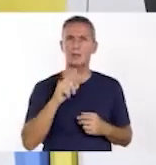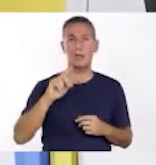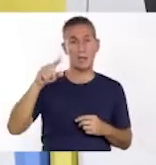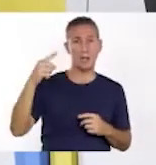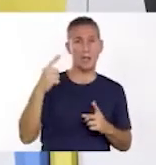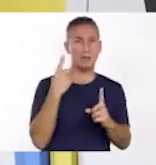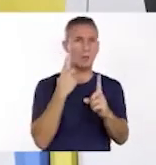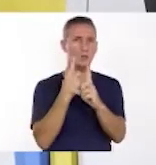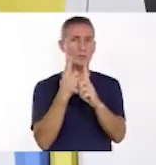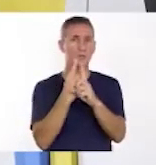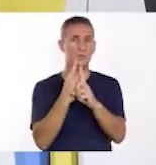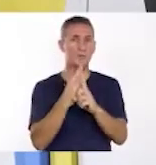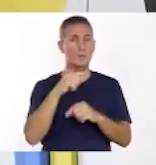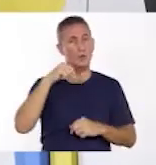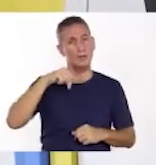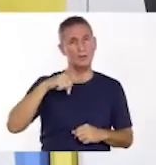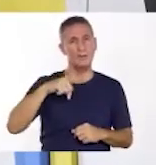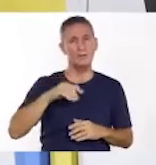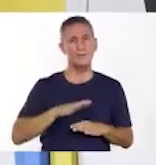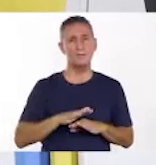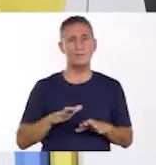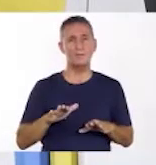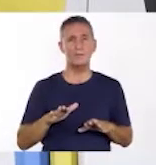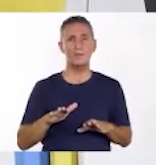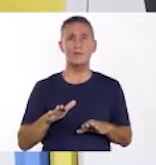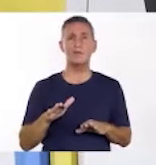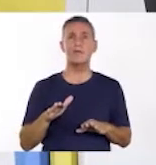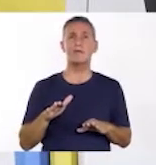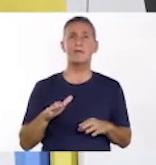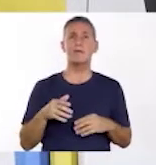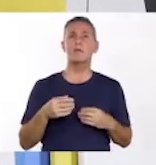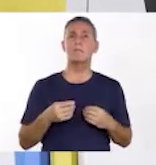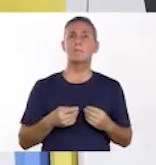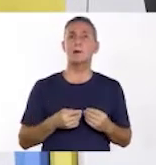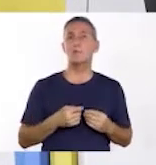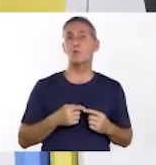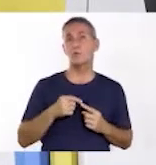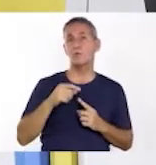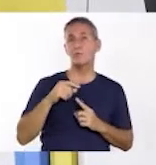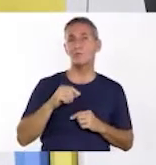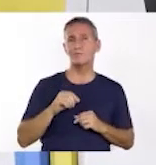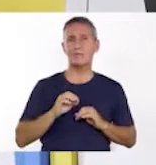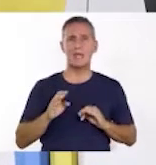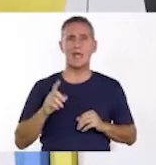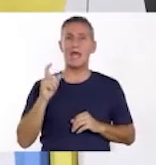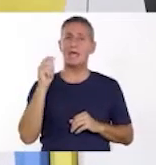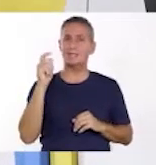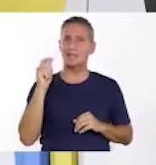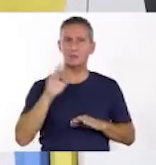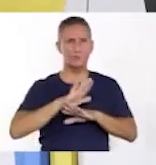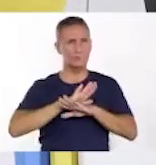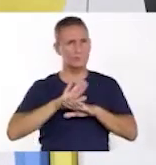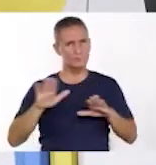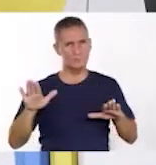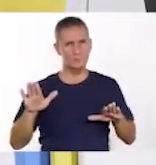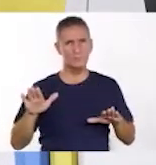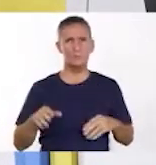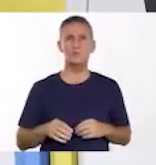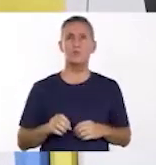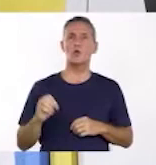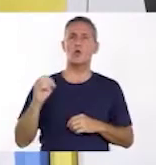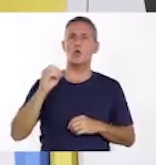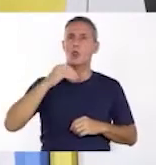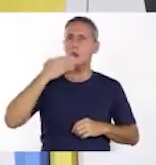encuentro que viene. Porque hasta aquí vamos a dejar a Tartufo. Fíjense que ya hemos dado